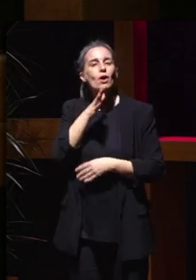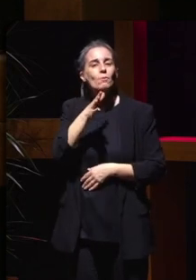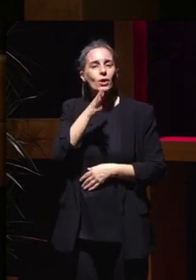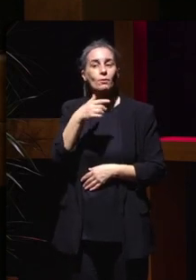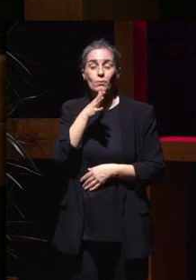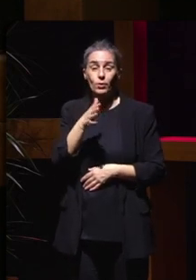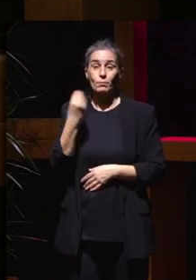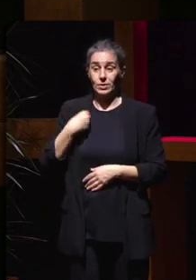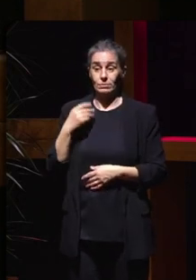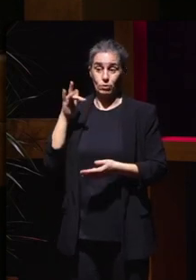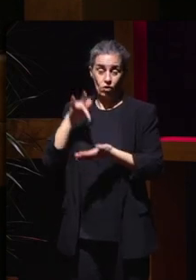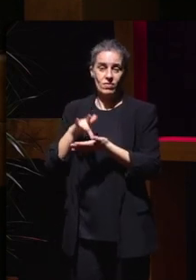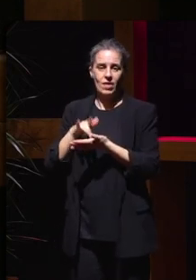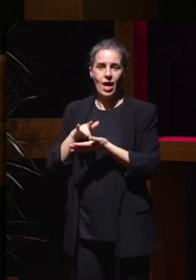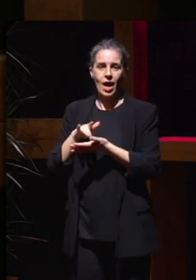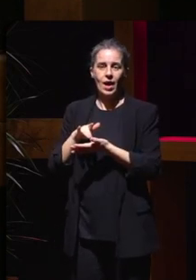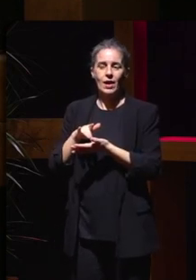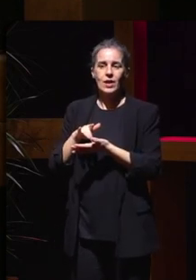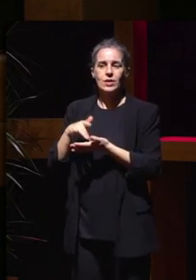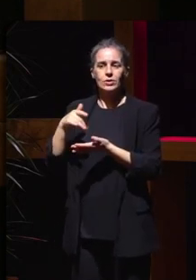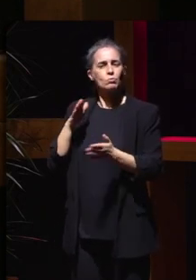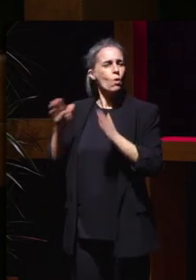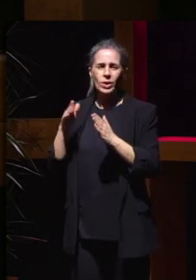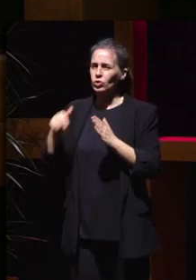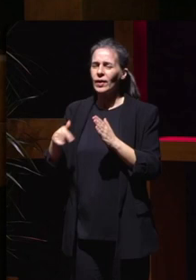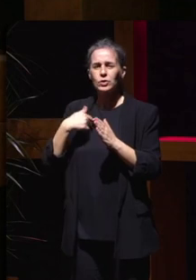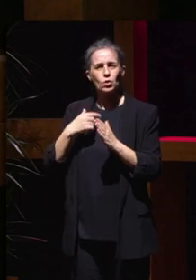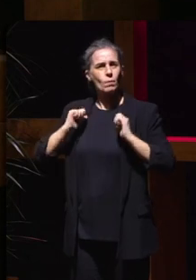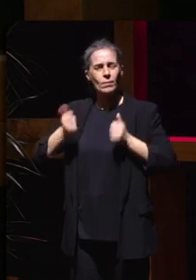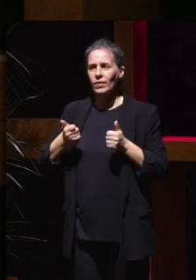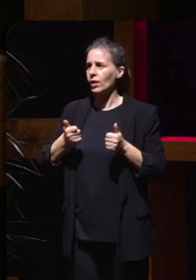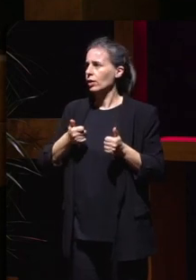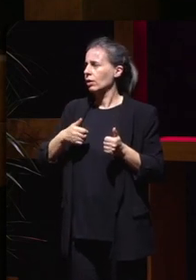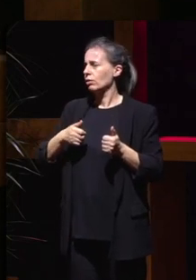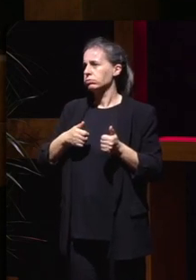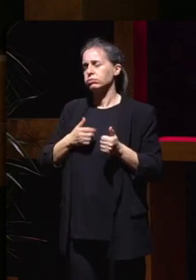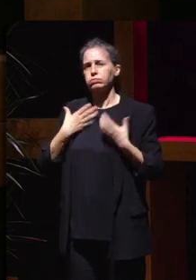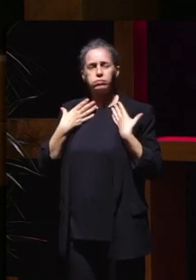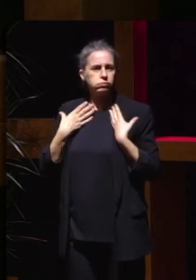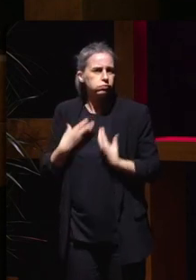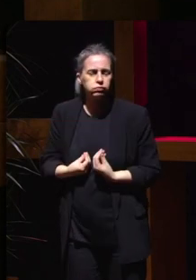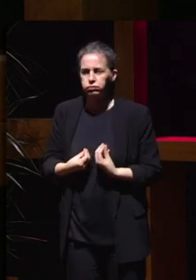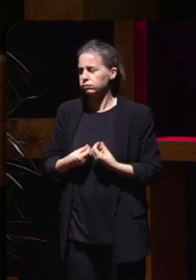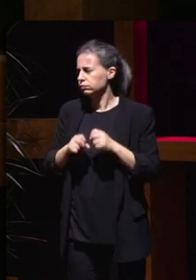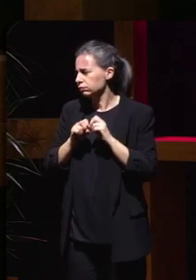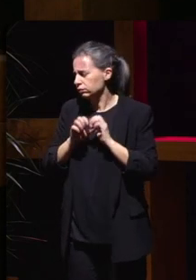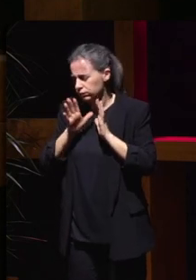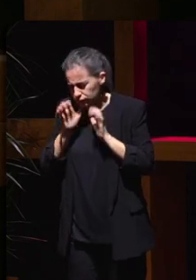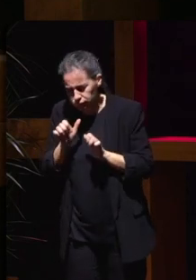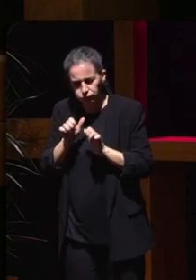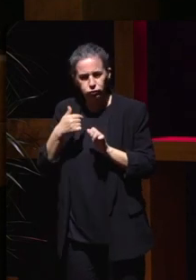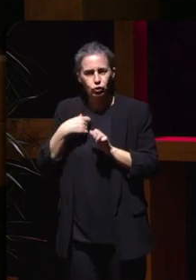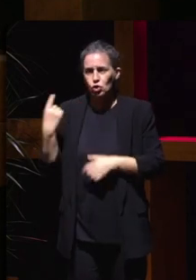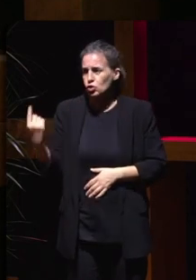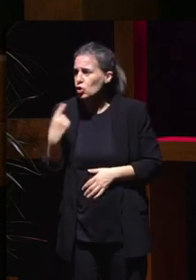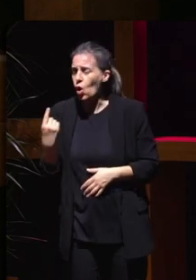en aquel momento iba a topei mogollón de luz no que pensaba que era un momento no que no tiña nada inglés